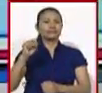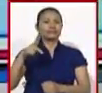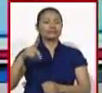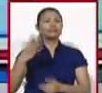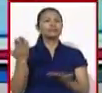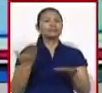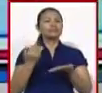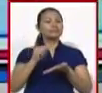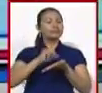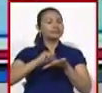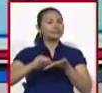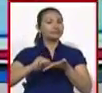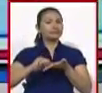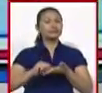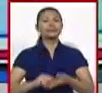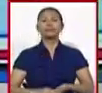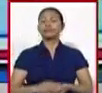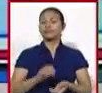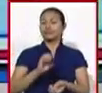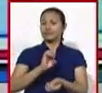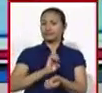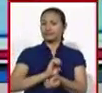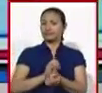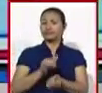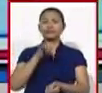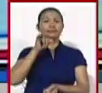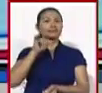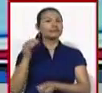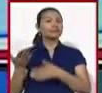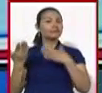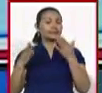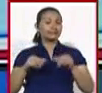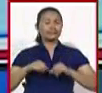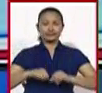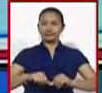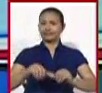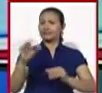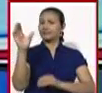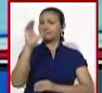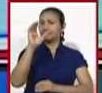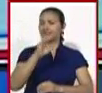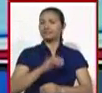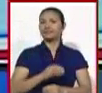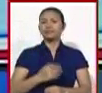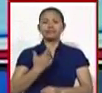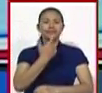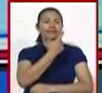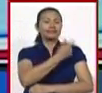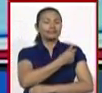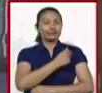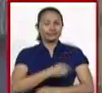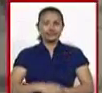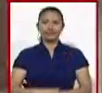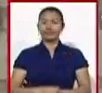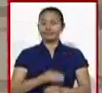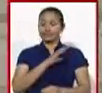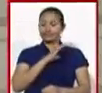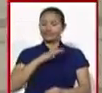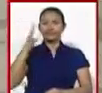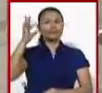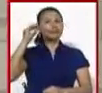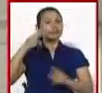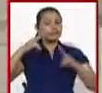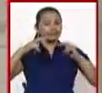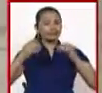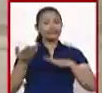spa donde se operó de Hernandina Mostacedo, quien falleció ayer. Todavía se continúa con la búsqueda de la anestesióloga. La comisión de